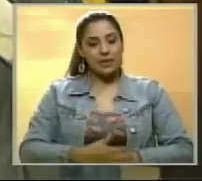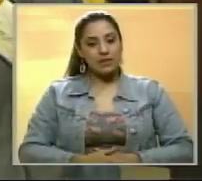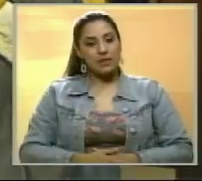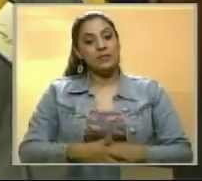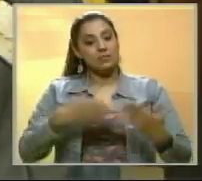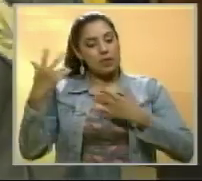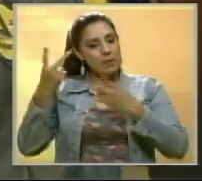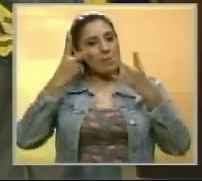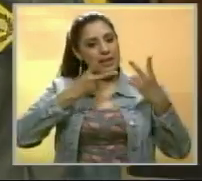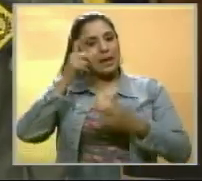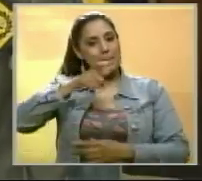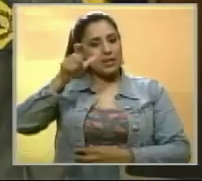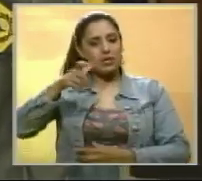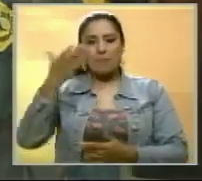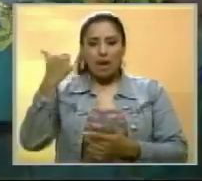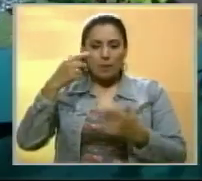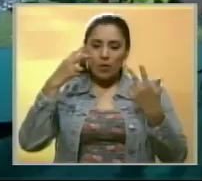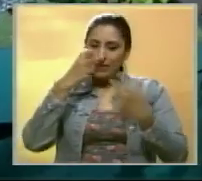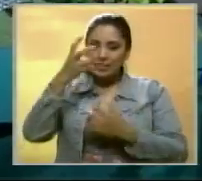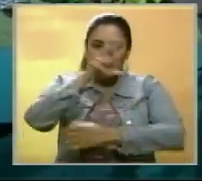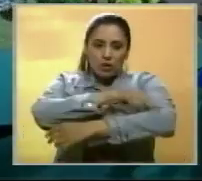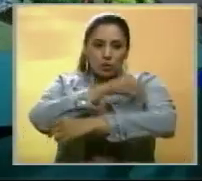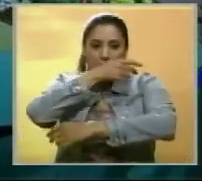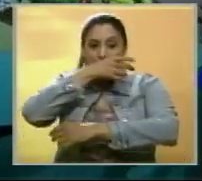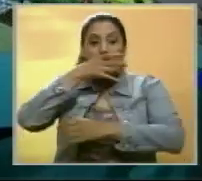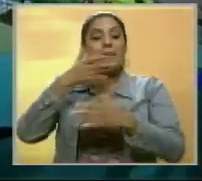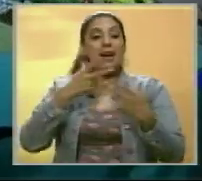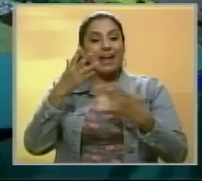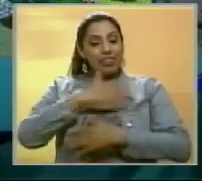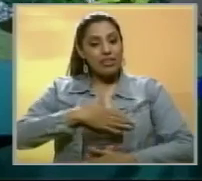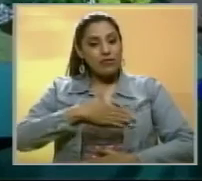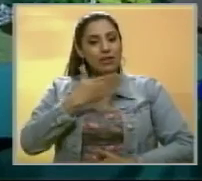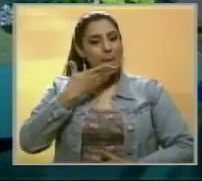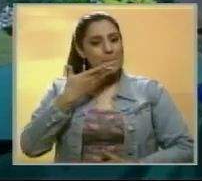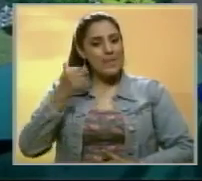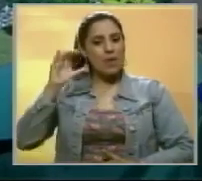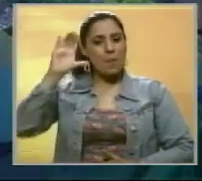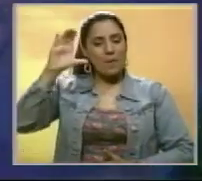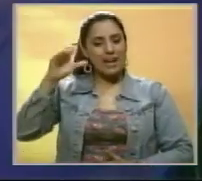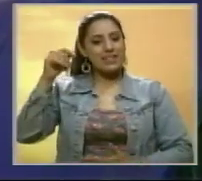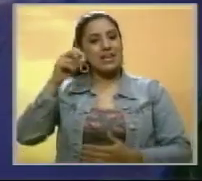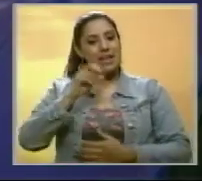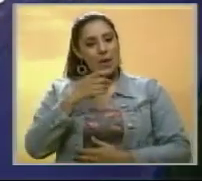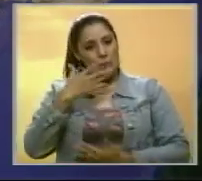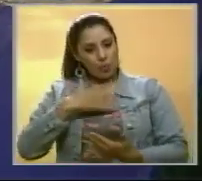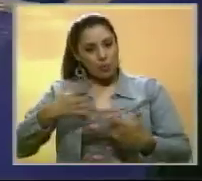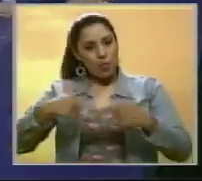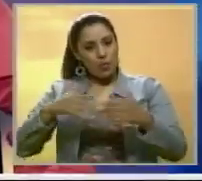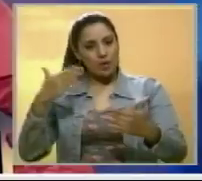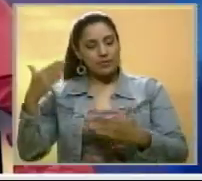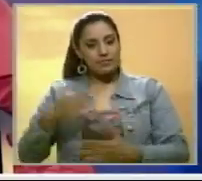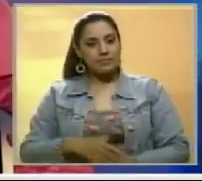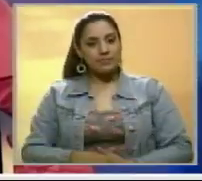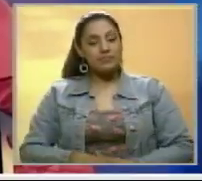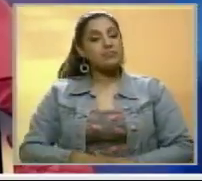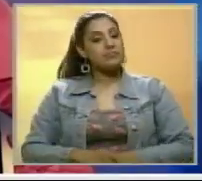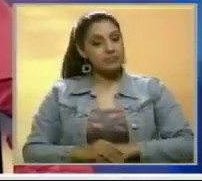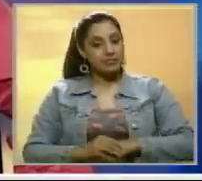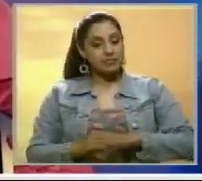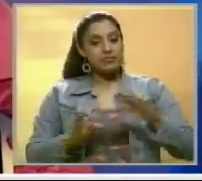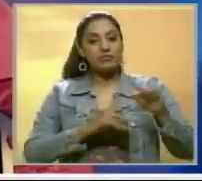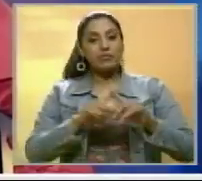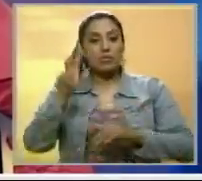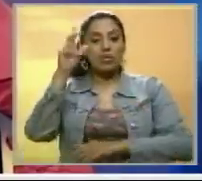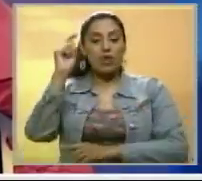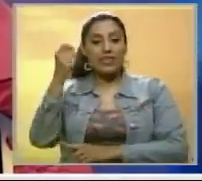Hafner invitó a los venezolanos a visitar Suiza para que disfruten de las maravillas del país helvético. El diputado